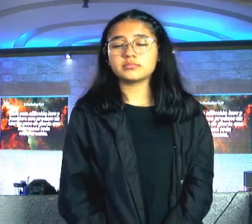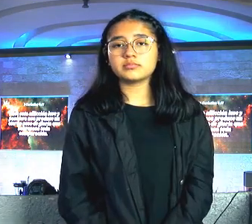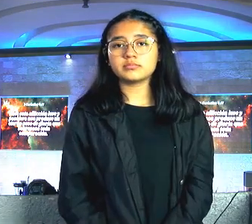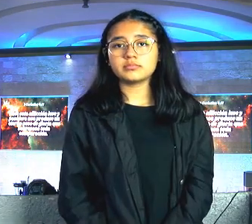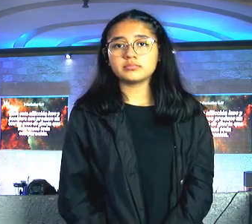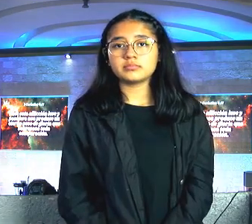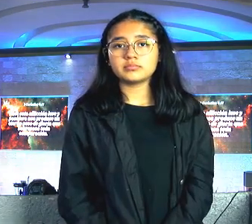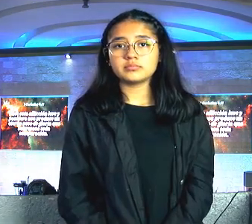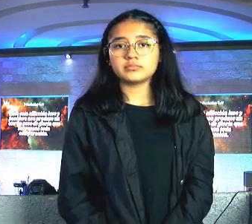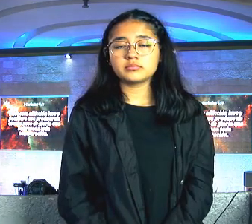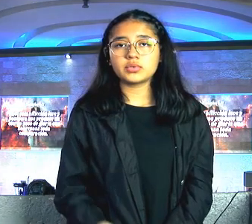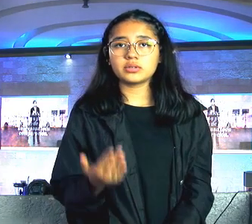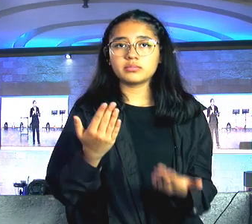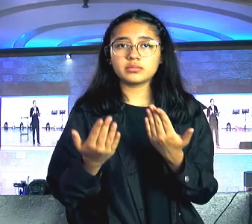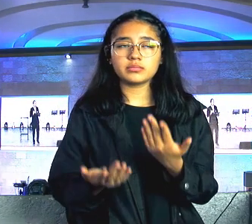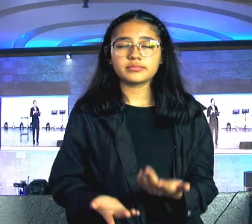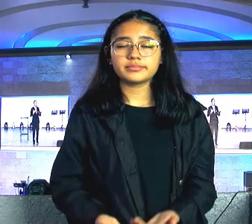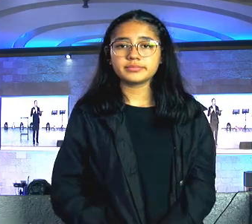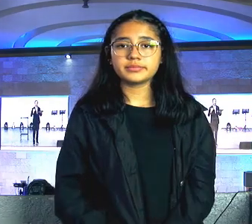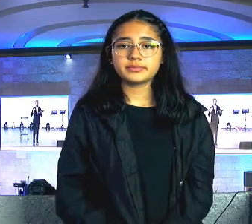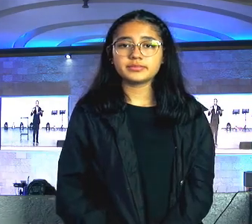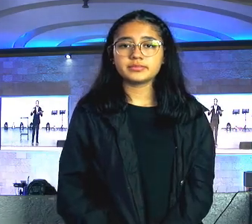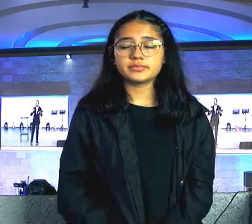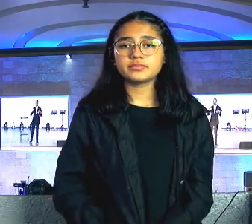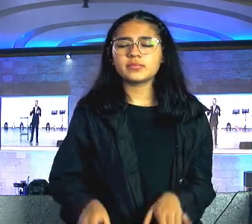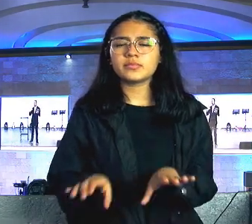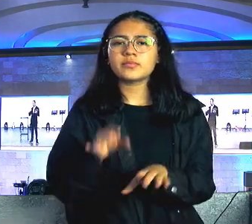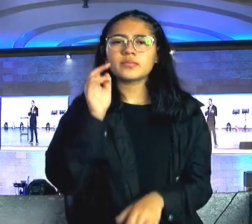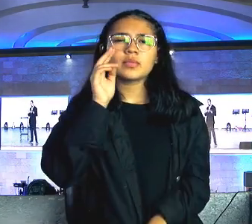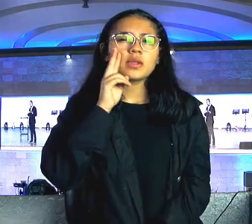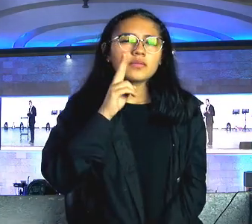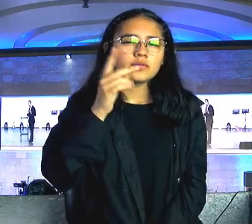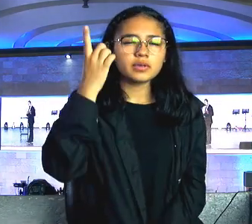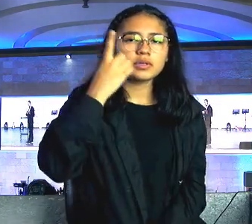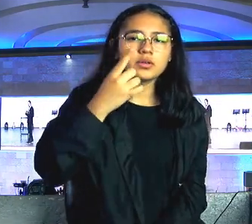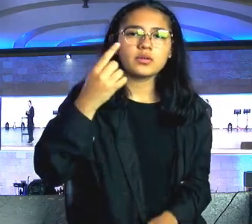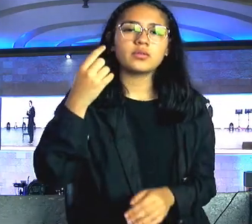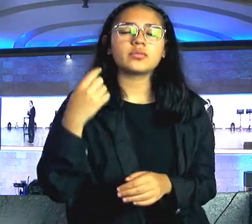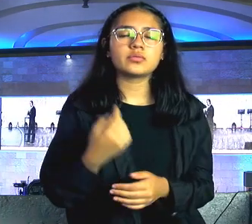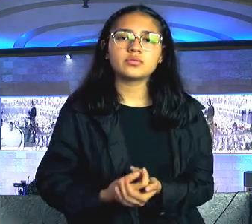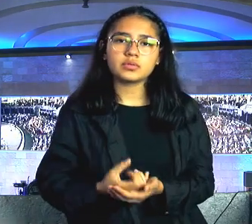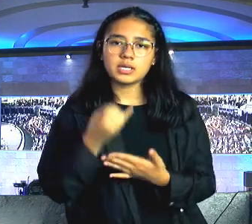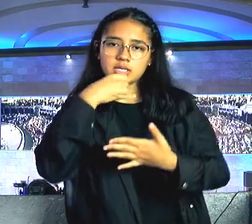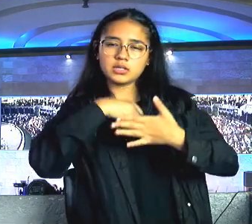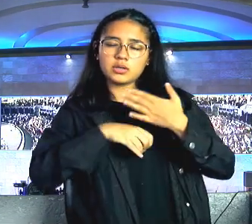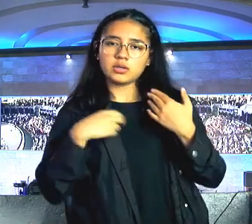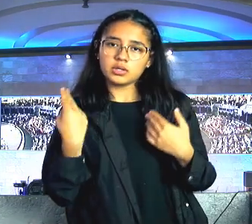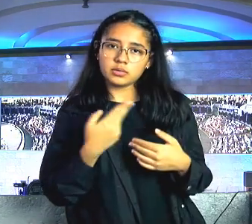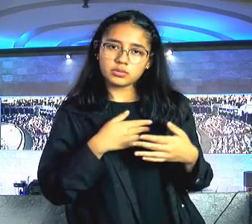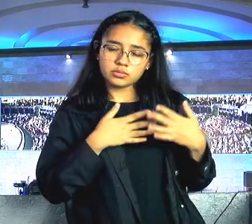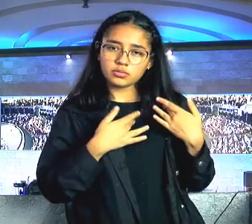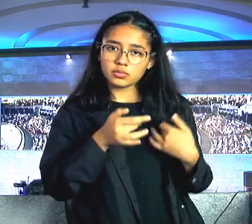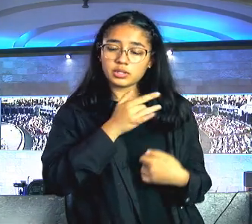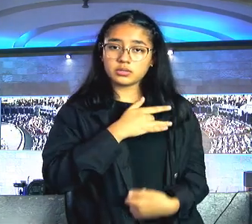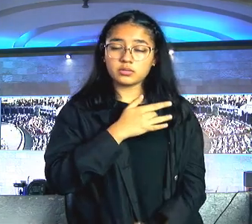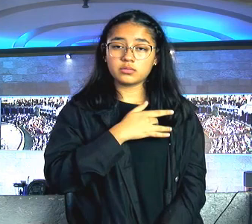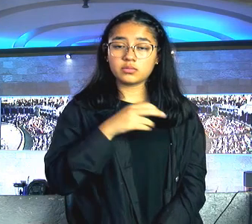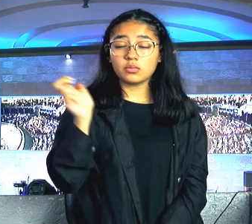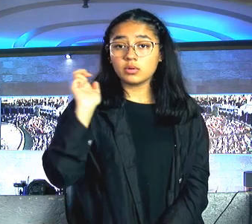¿Cómo ve Dios la mochila interior que hay en nuestro corazón? Si está